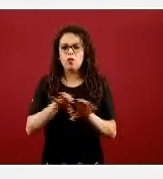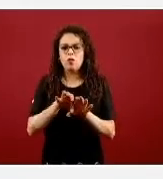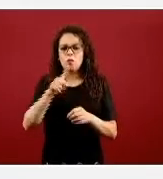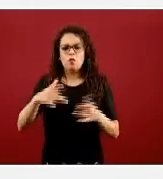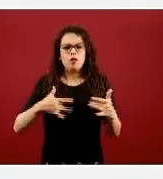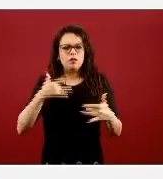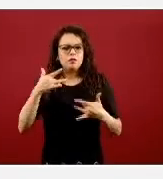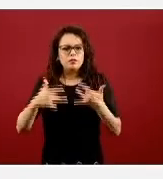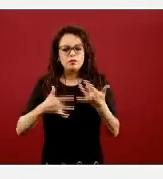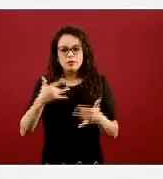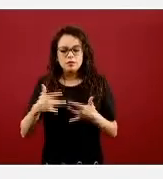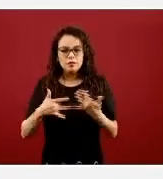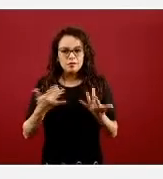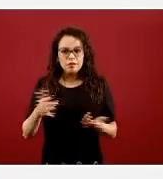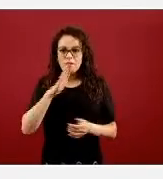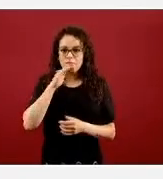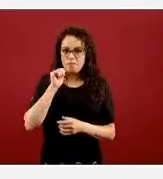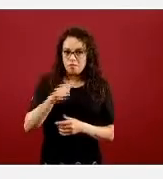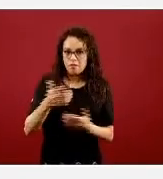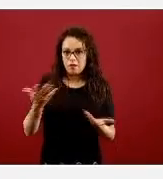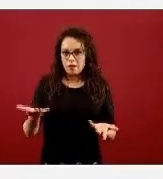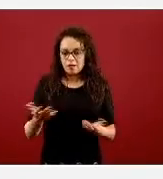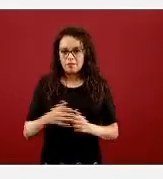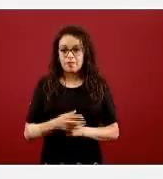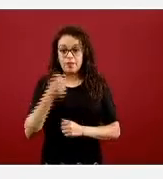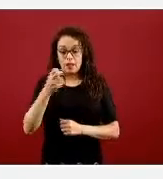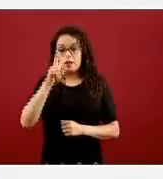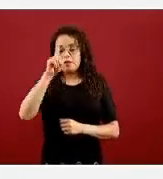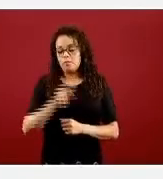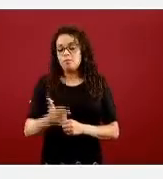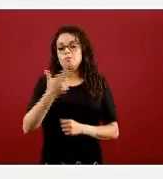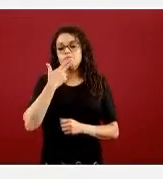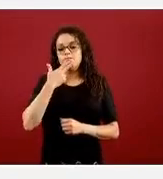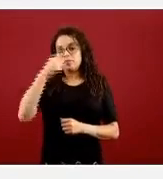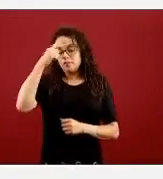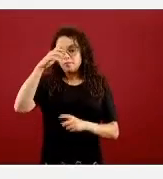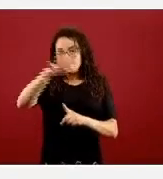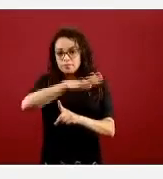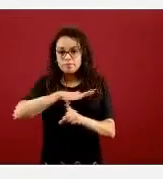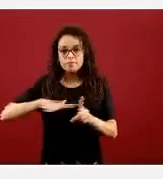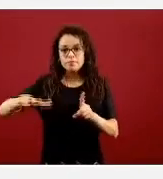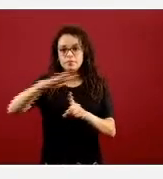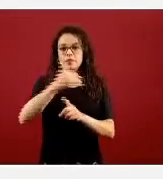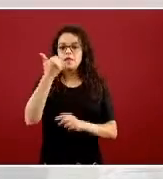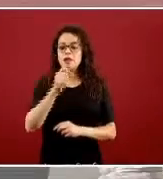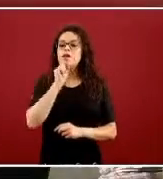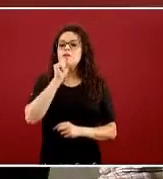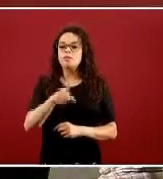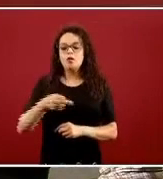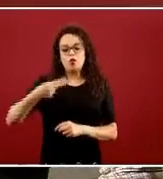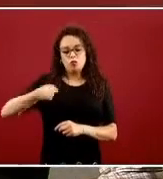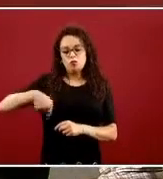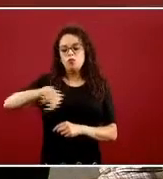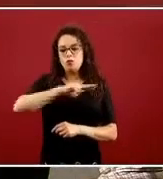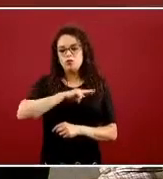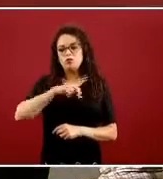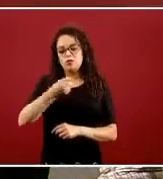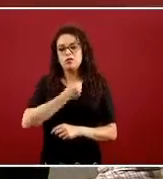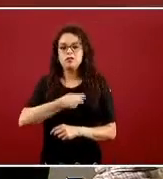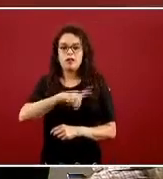y es una herramienta de mucha utilidad tanto para la ciudadanía como para nosotros como tomadores de decisión.